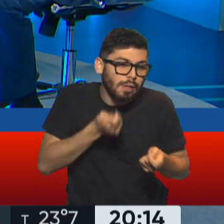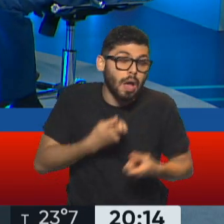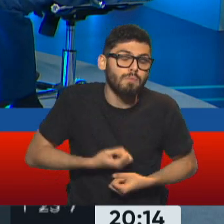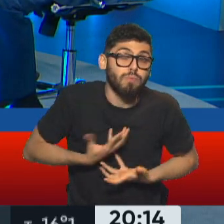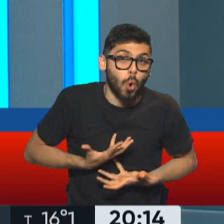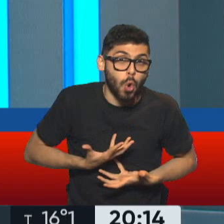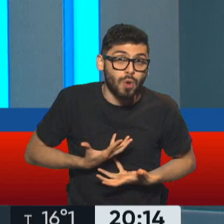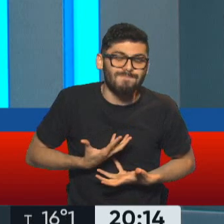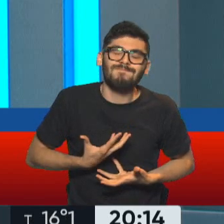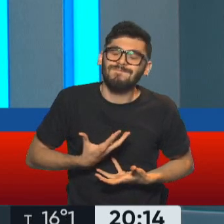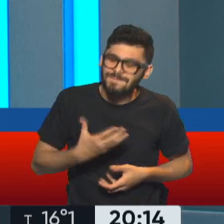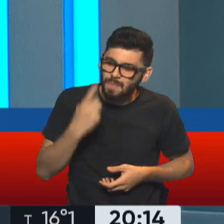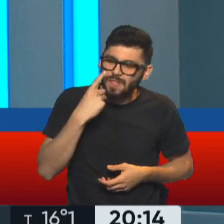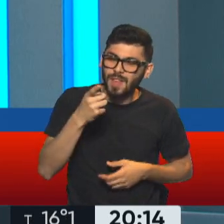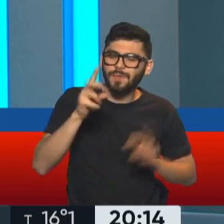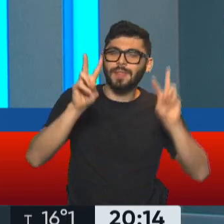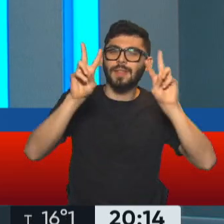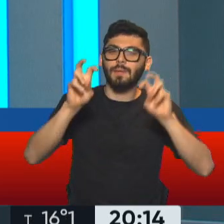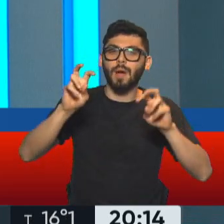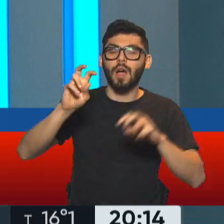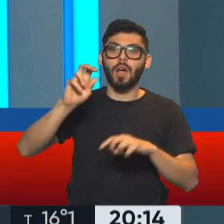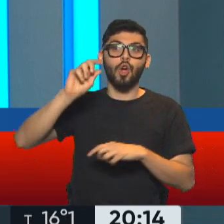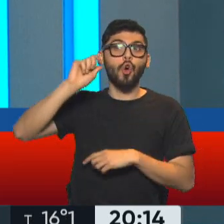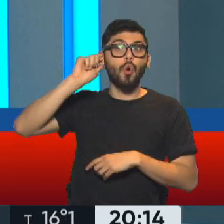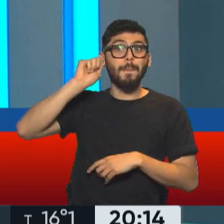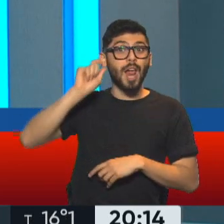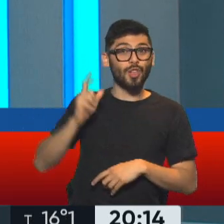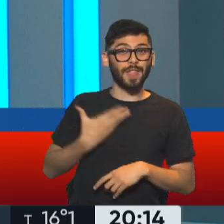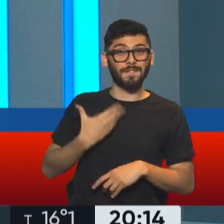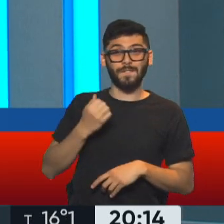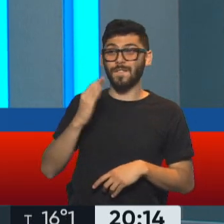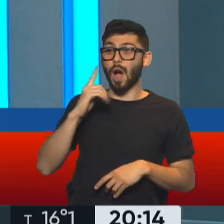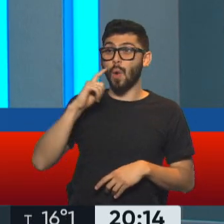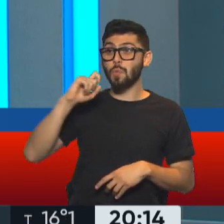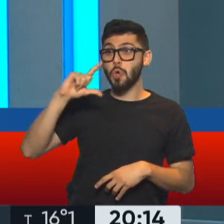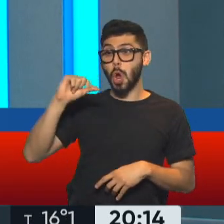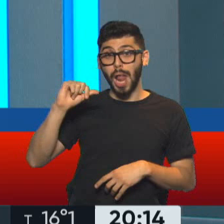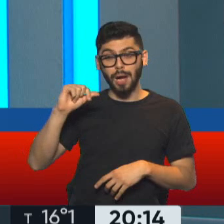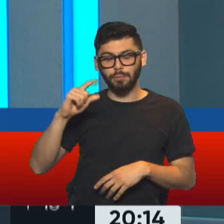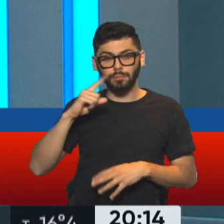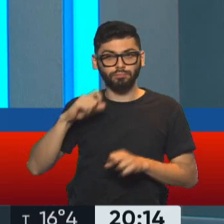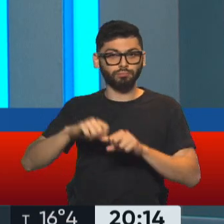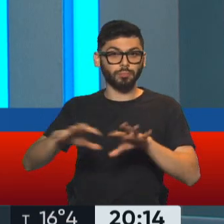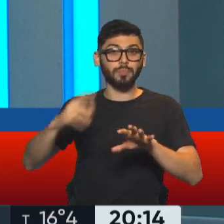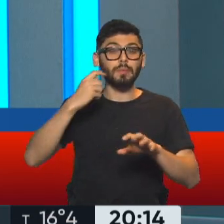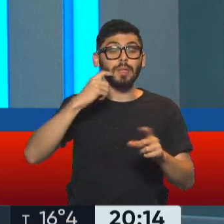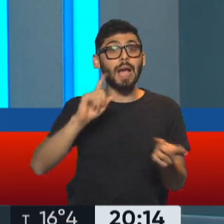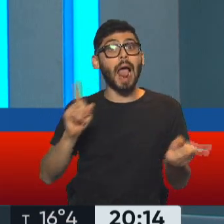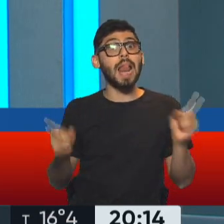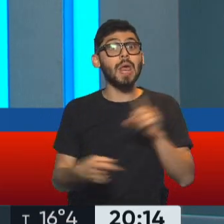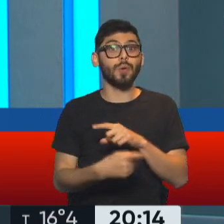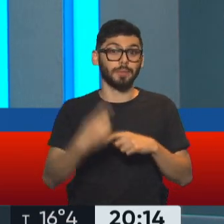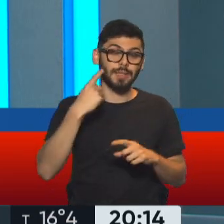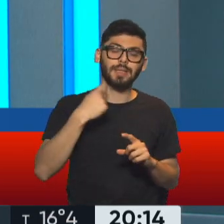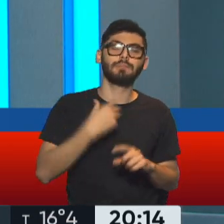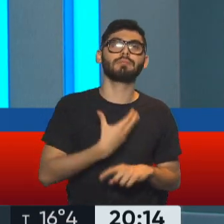que tiene el tema del cumpleaños de Fabiola, yo estaba pensando qué hubiera pasado si sucedía al revés. Si era Macri